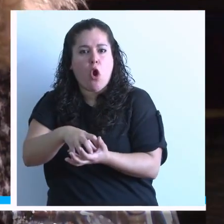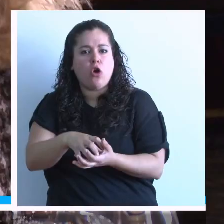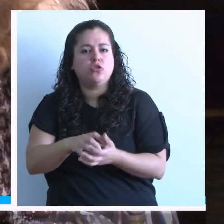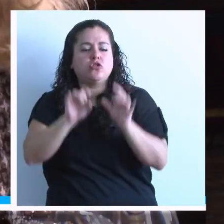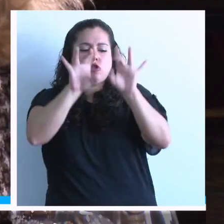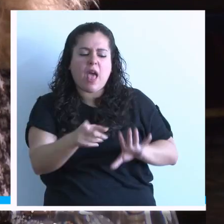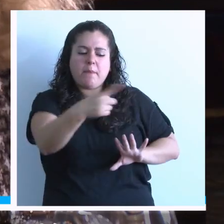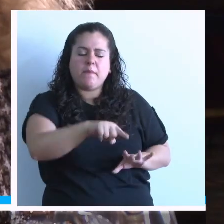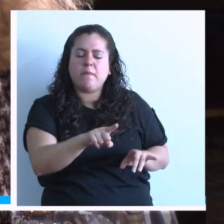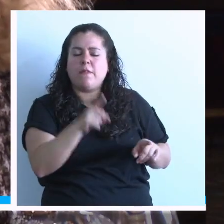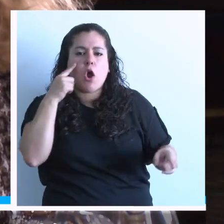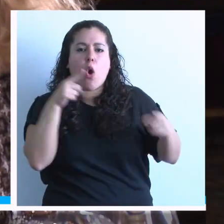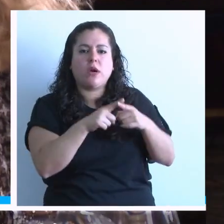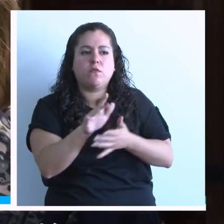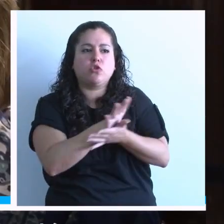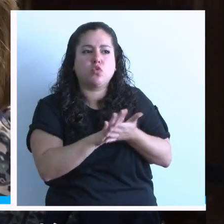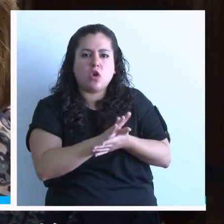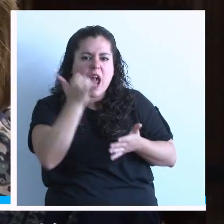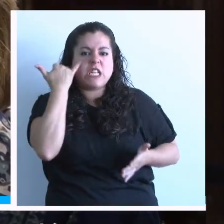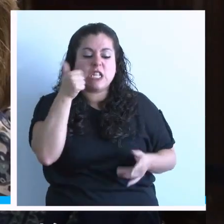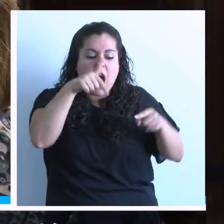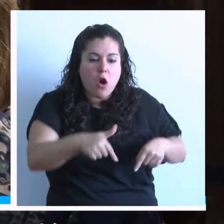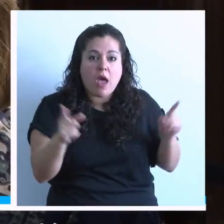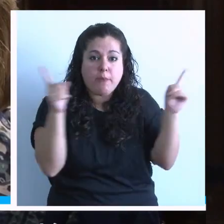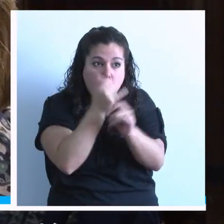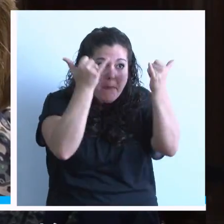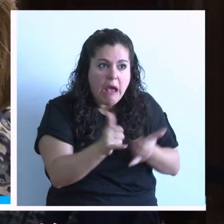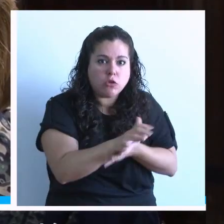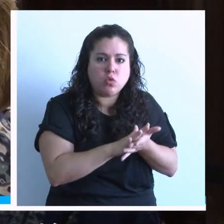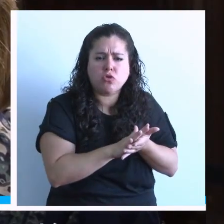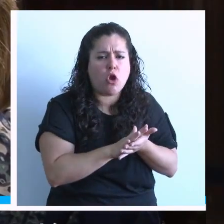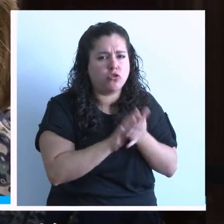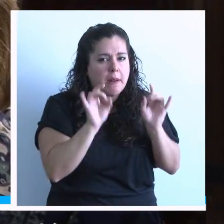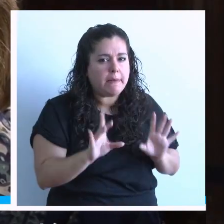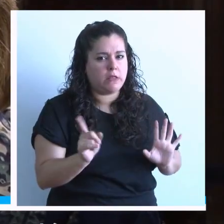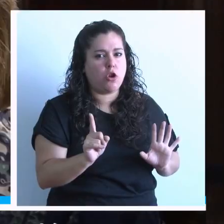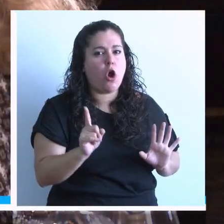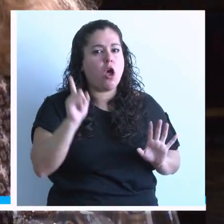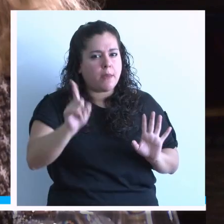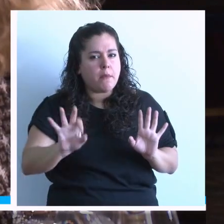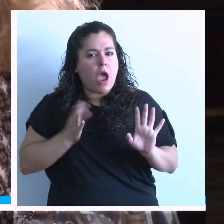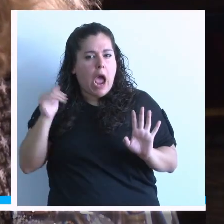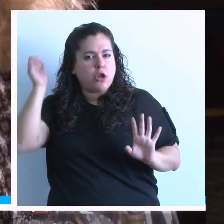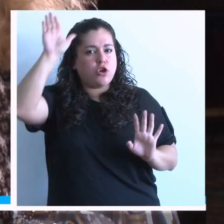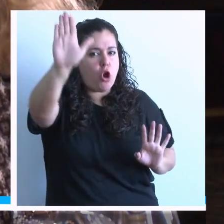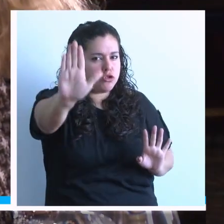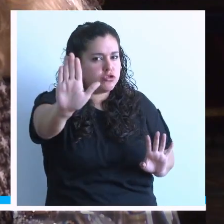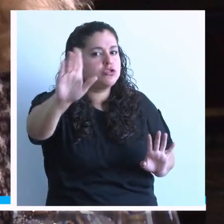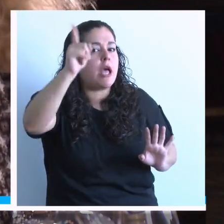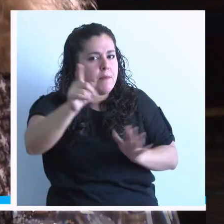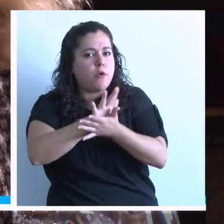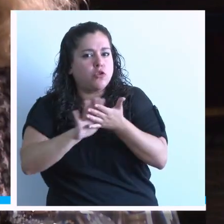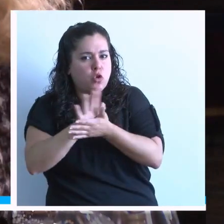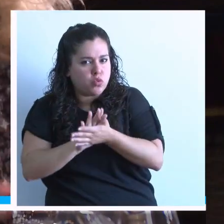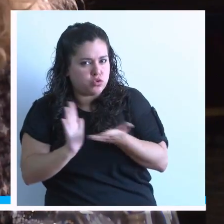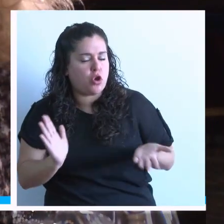pensar no solamente cómo resuelvo el problema ahora, sino que además de eso, ¿sí?, pensar para los próximos años, pensar en